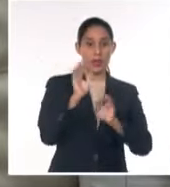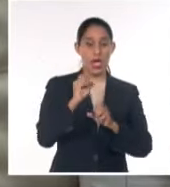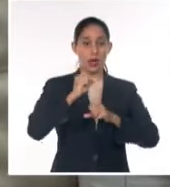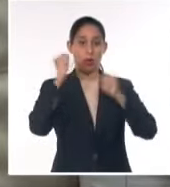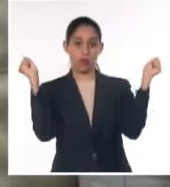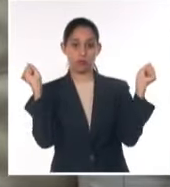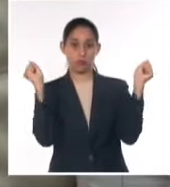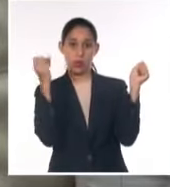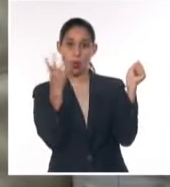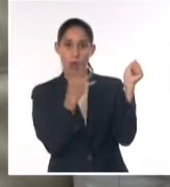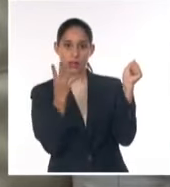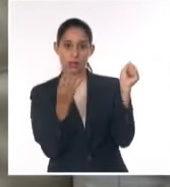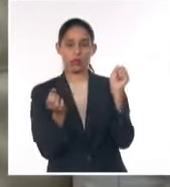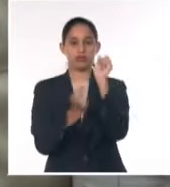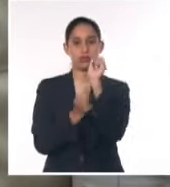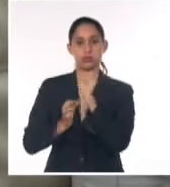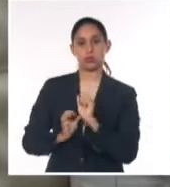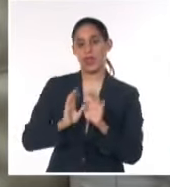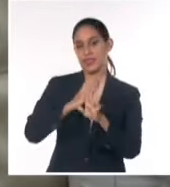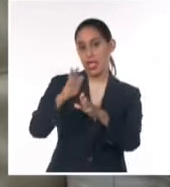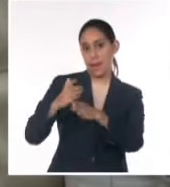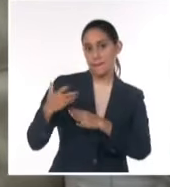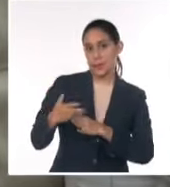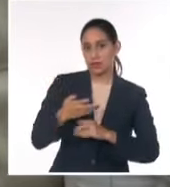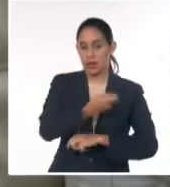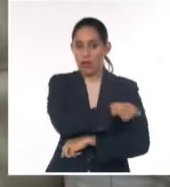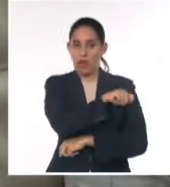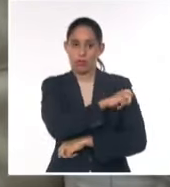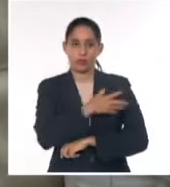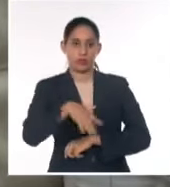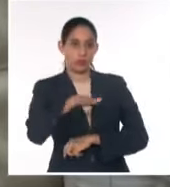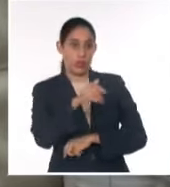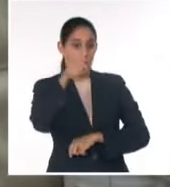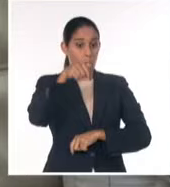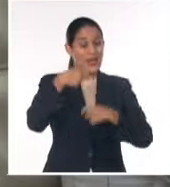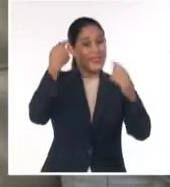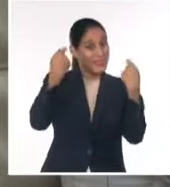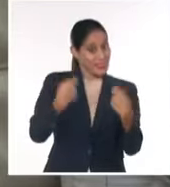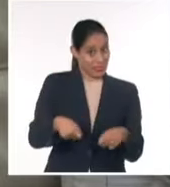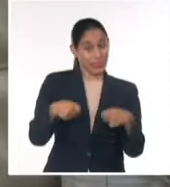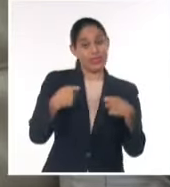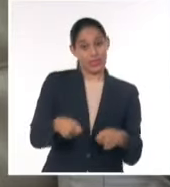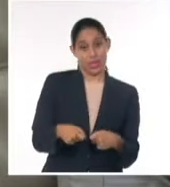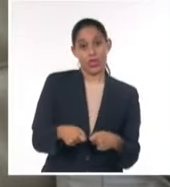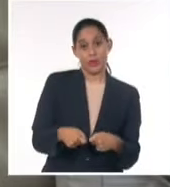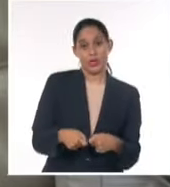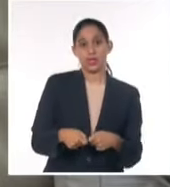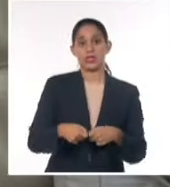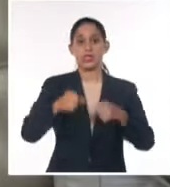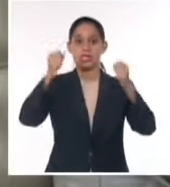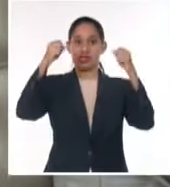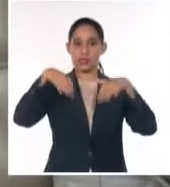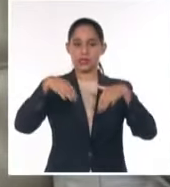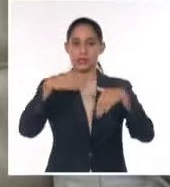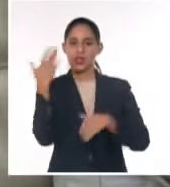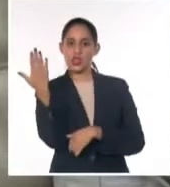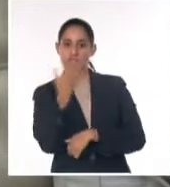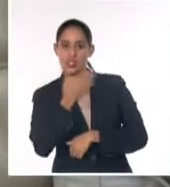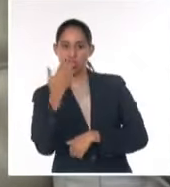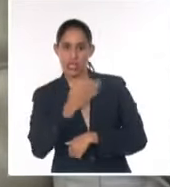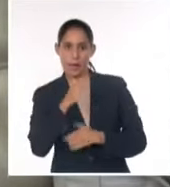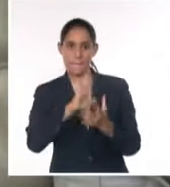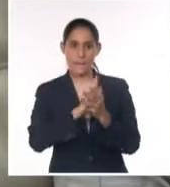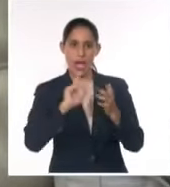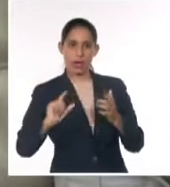la cantidad de clientes. Y hoy deben quedar con un servicio la subestación de San Cristóbal, de Mariel y de Valle Honda, ya de